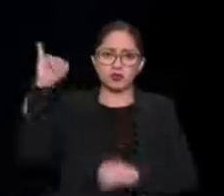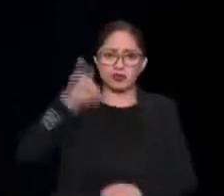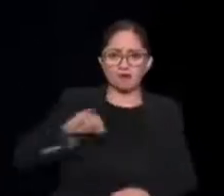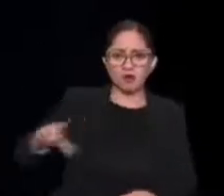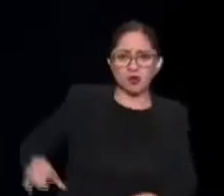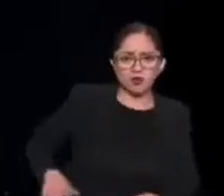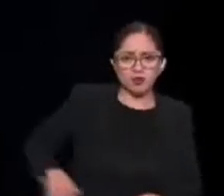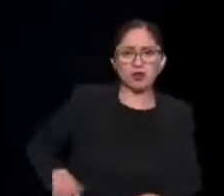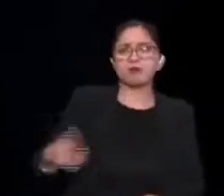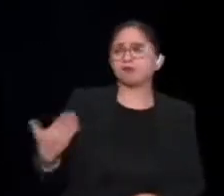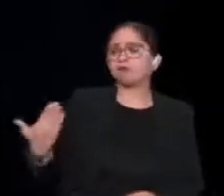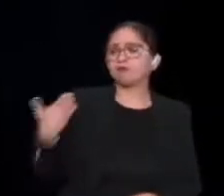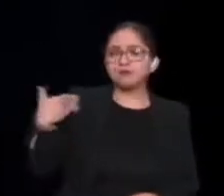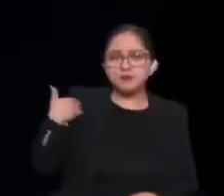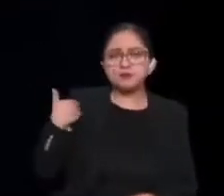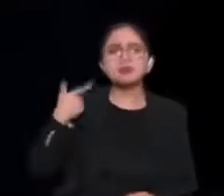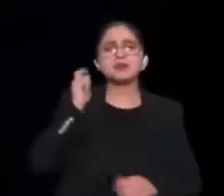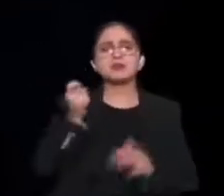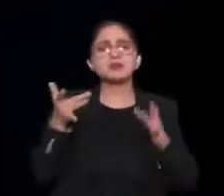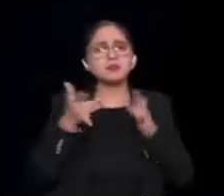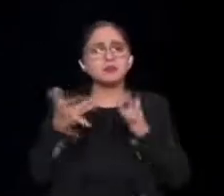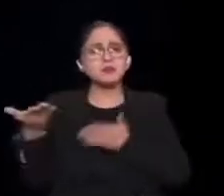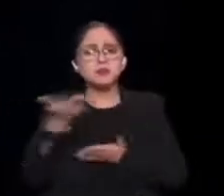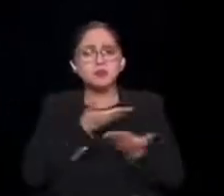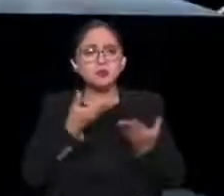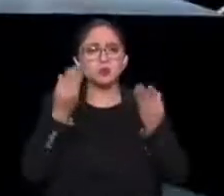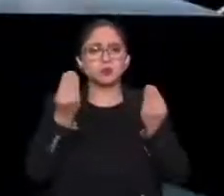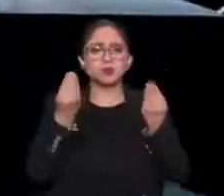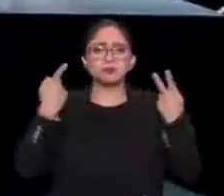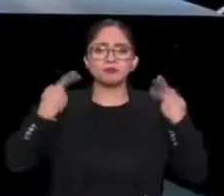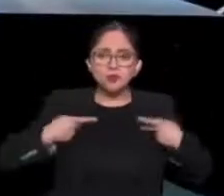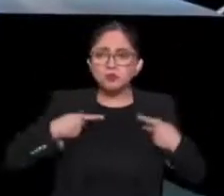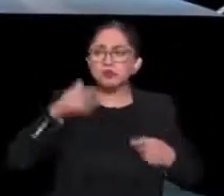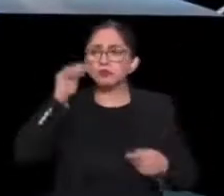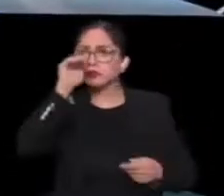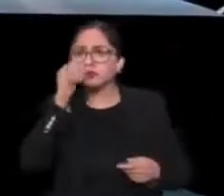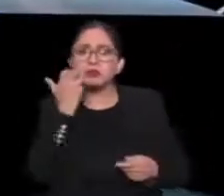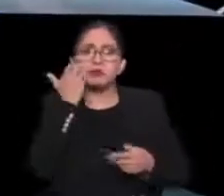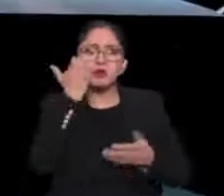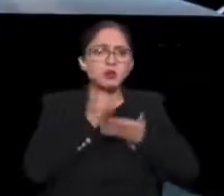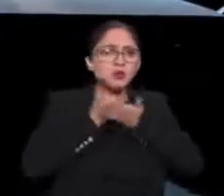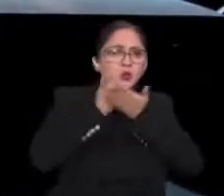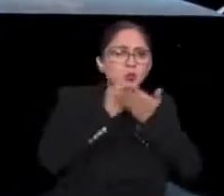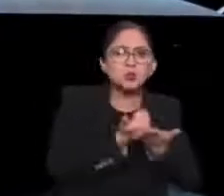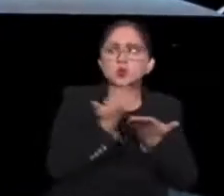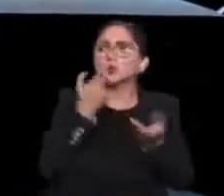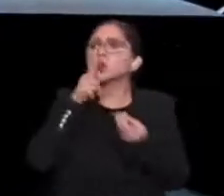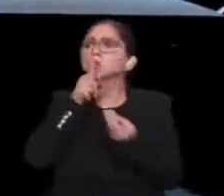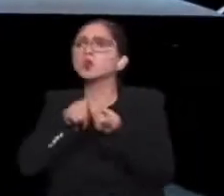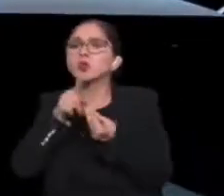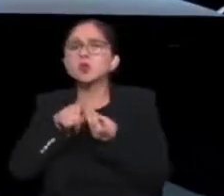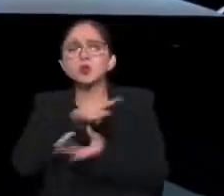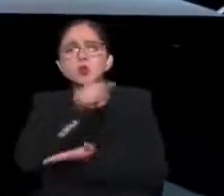redes, decíamos al principio, fueron aliadas de un montón de gente que quiso ayudar, ¿no? O sea, donde se necesitaba